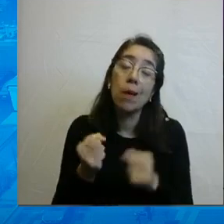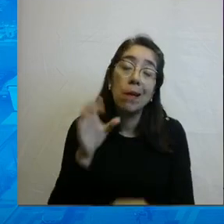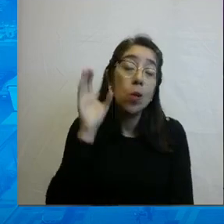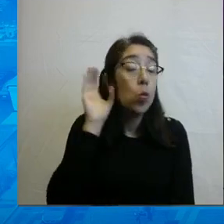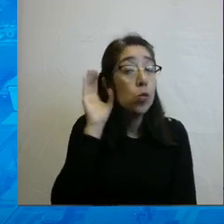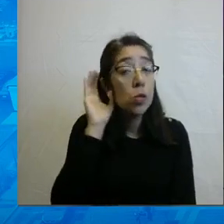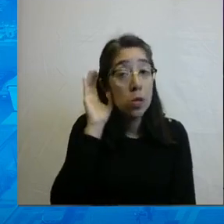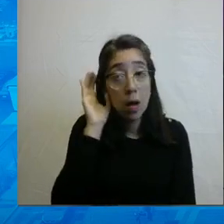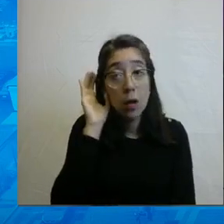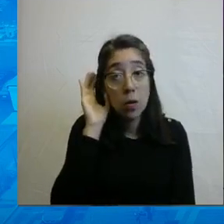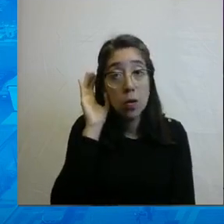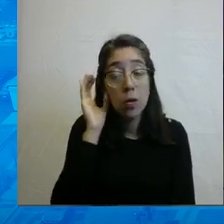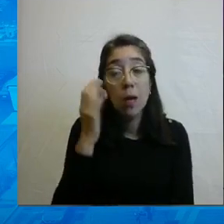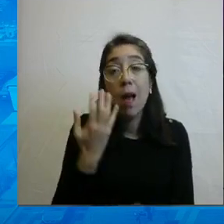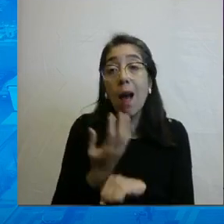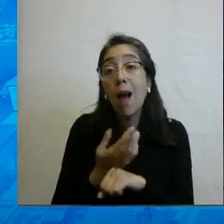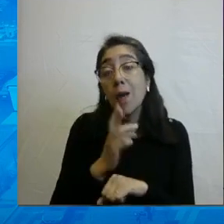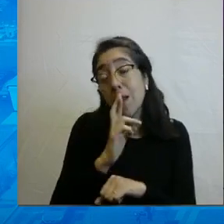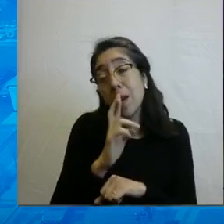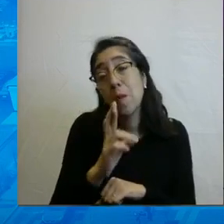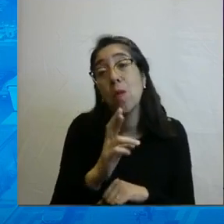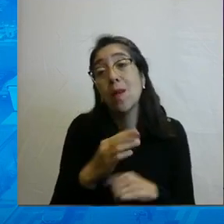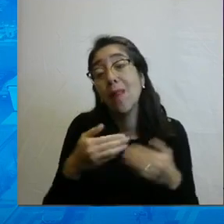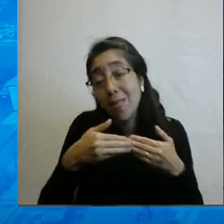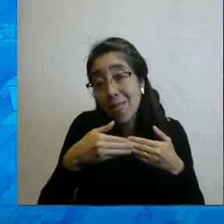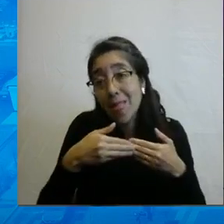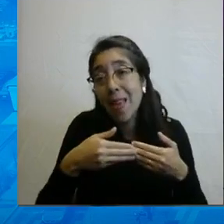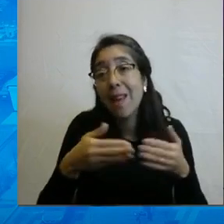que haya voluntad, si acaso pueden abrir de Roto